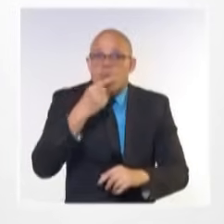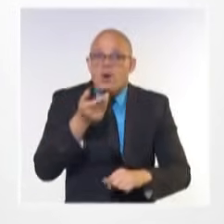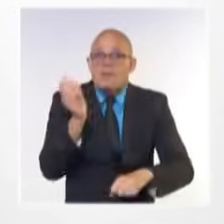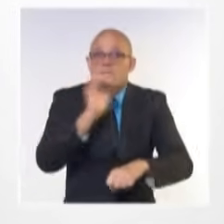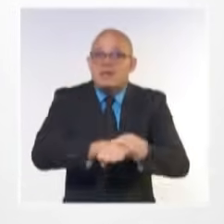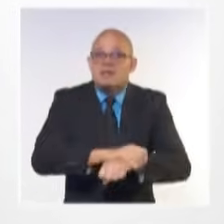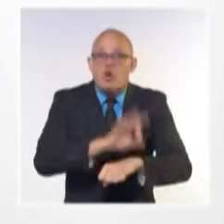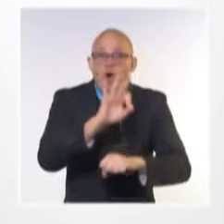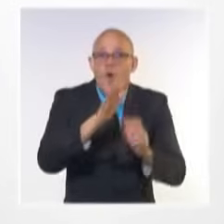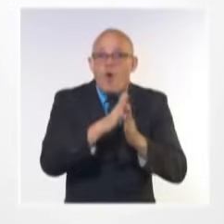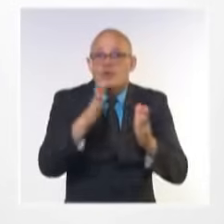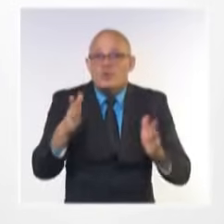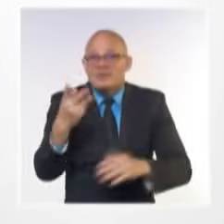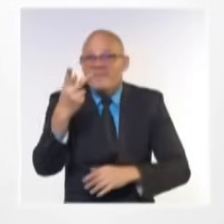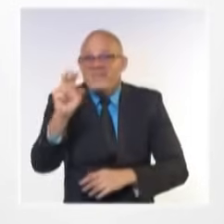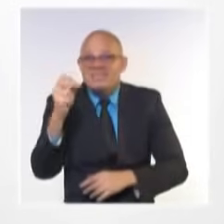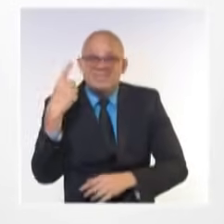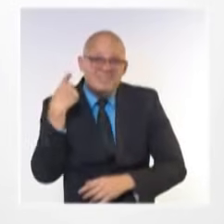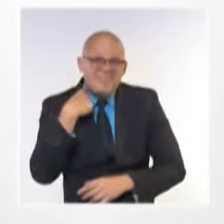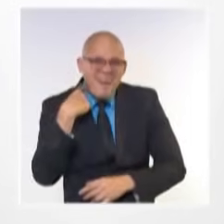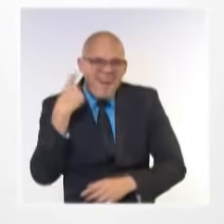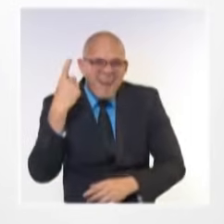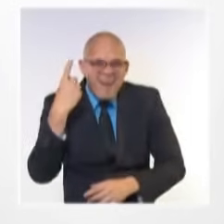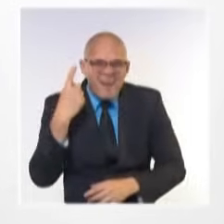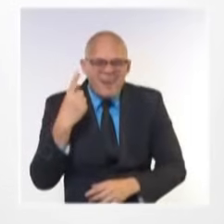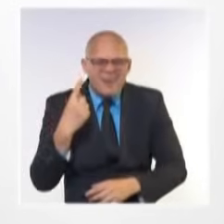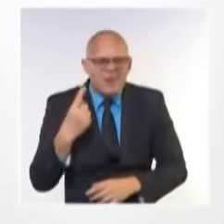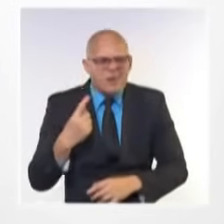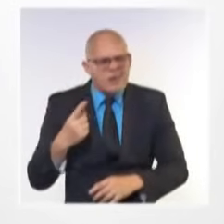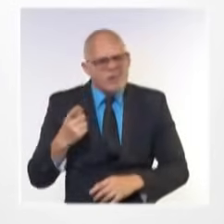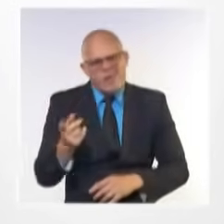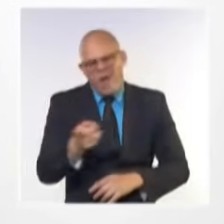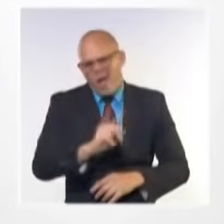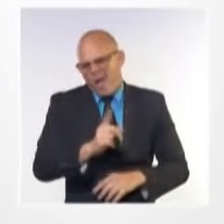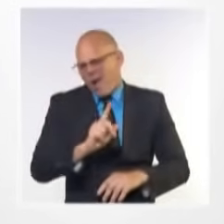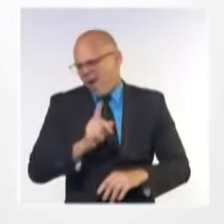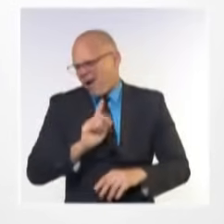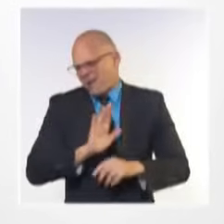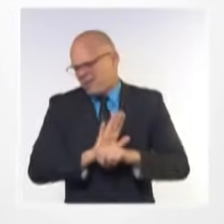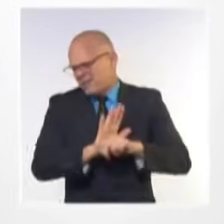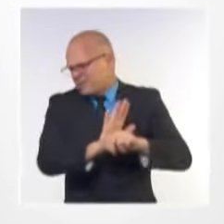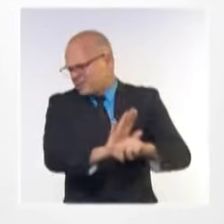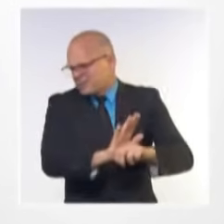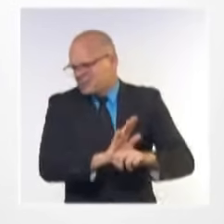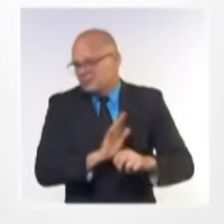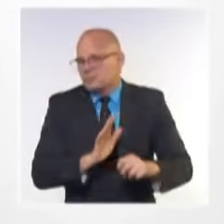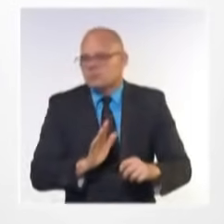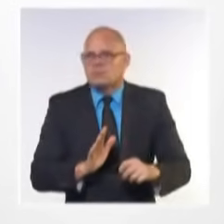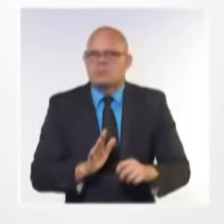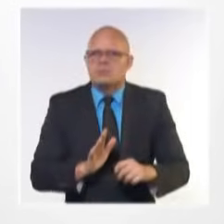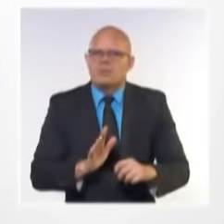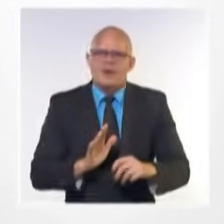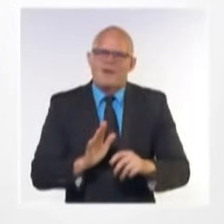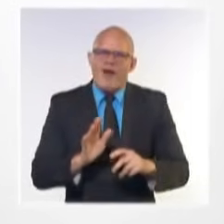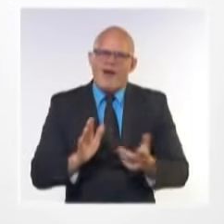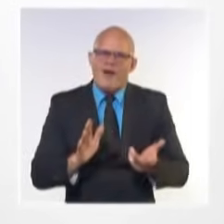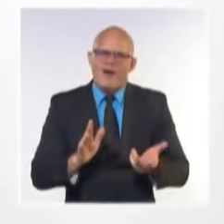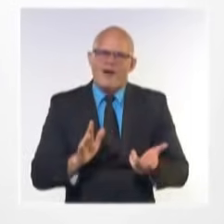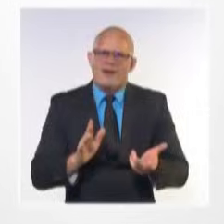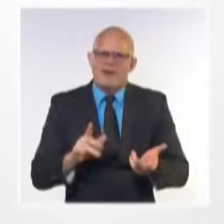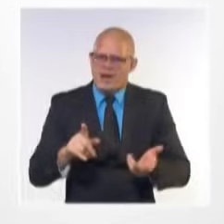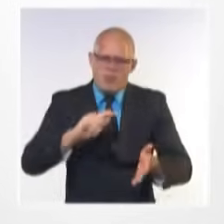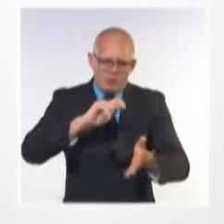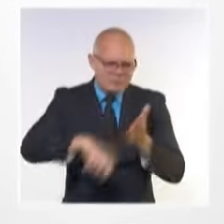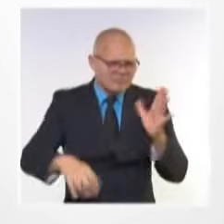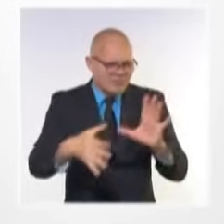ha dicho muy claro, yo quisiera insistir, que el problema no es ese, el problema es hacerlo, pero hacerlo como corresponde. Y dentro de los intercambios